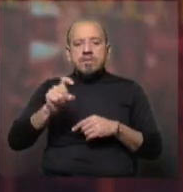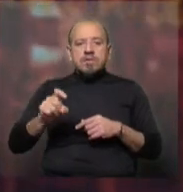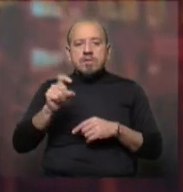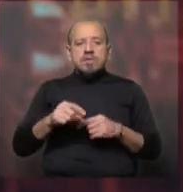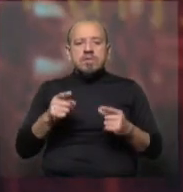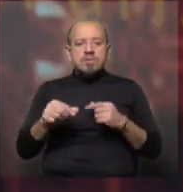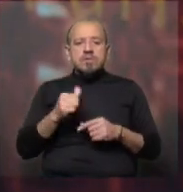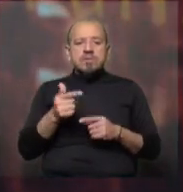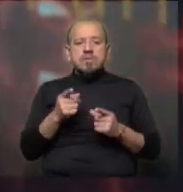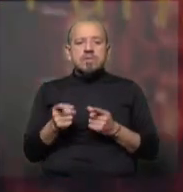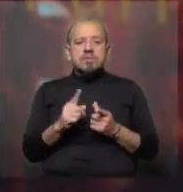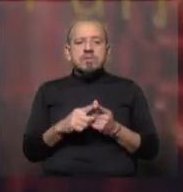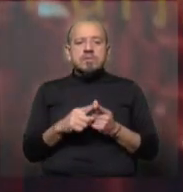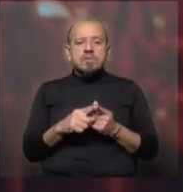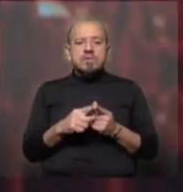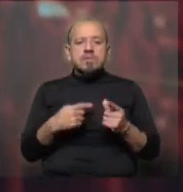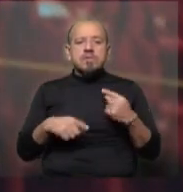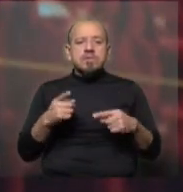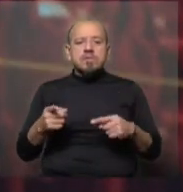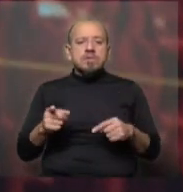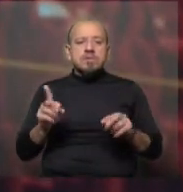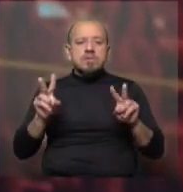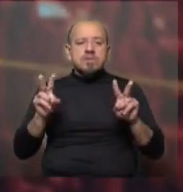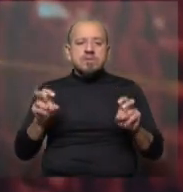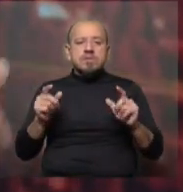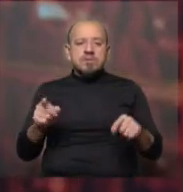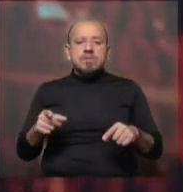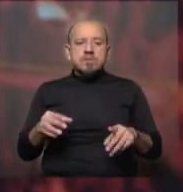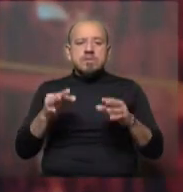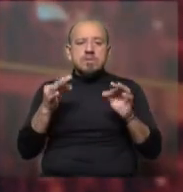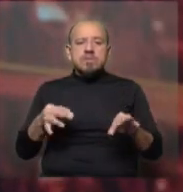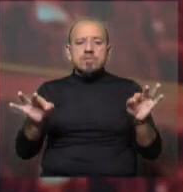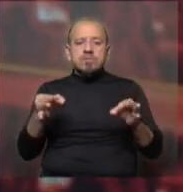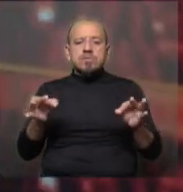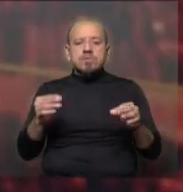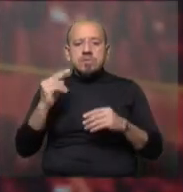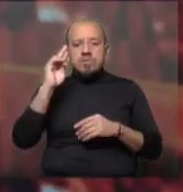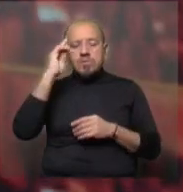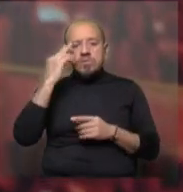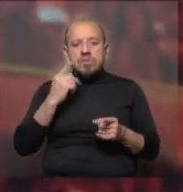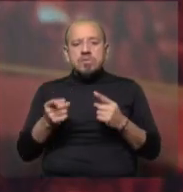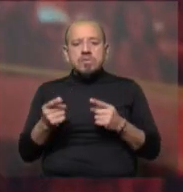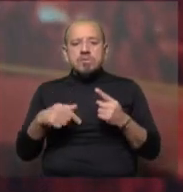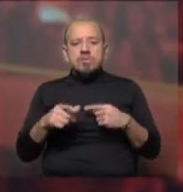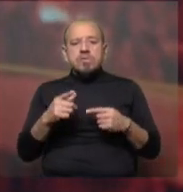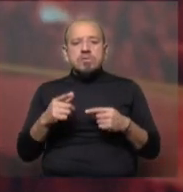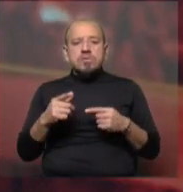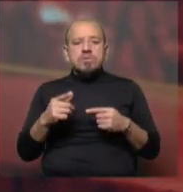sí. Ese disco que hicimos todos temas de la música uruguaya en nuestro